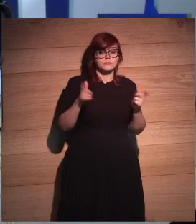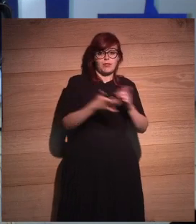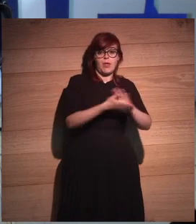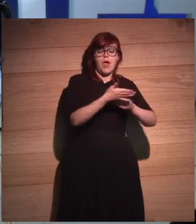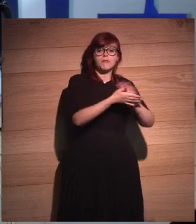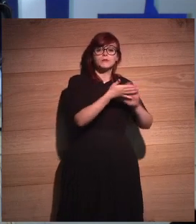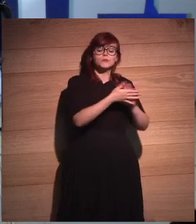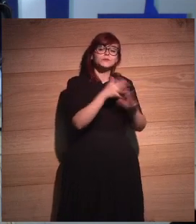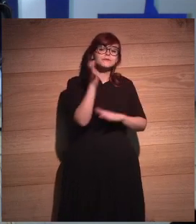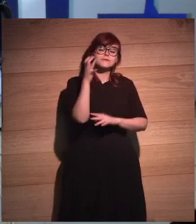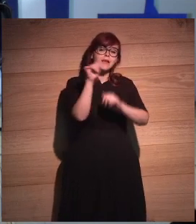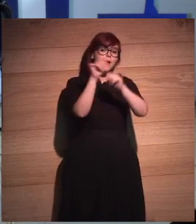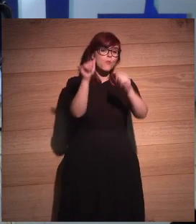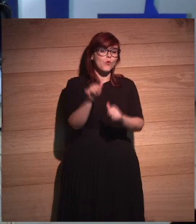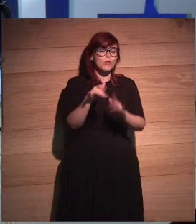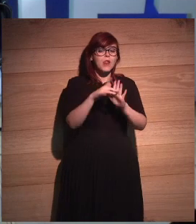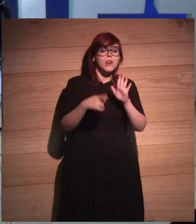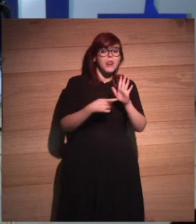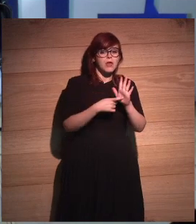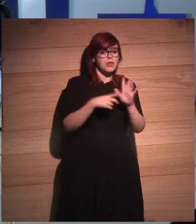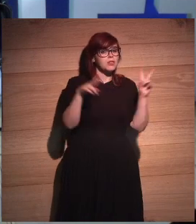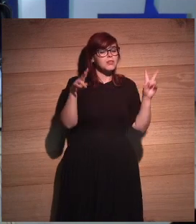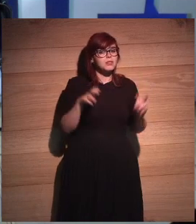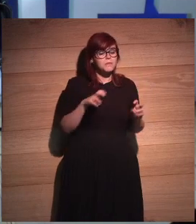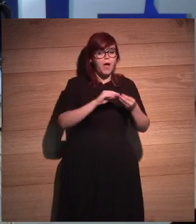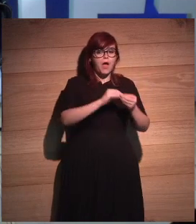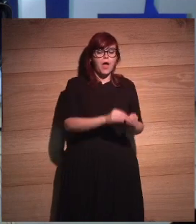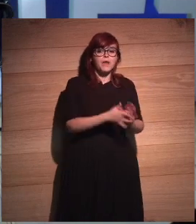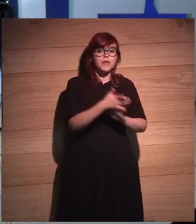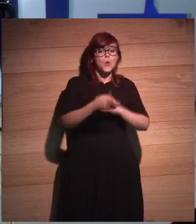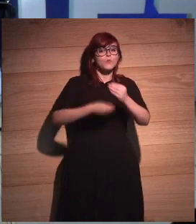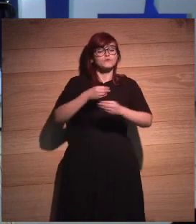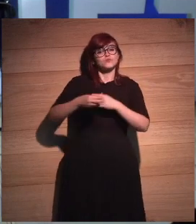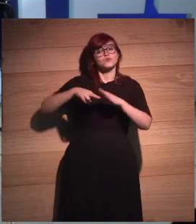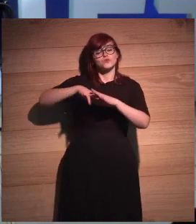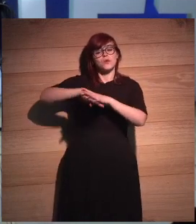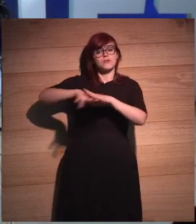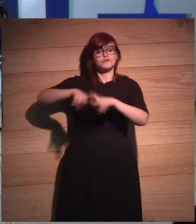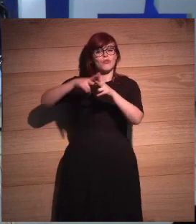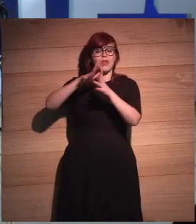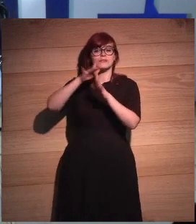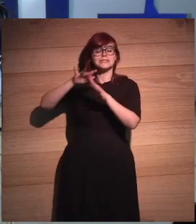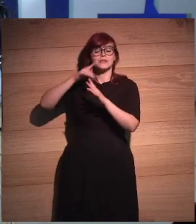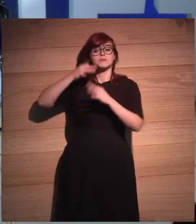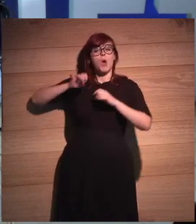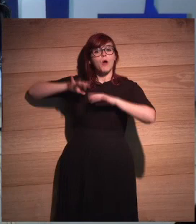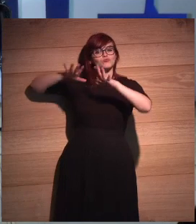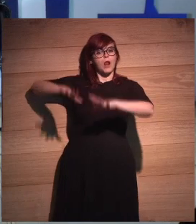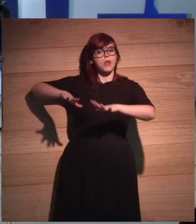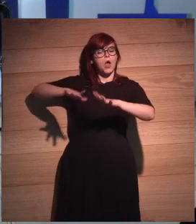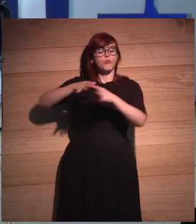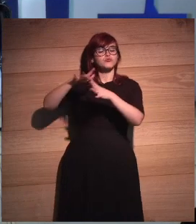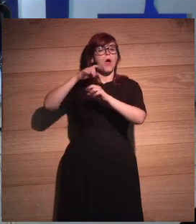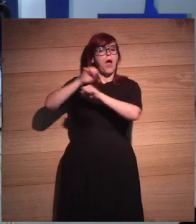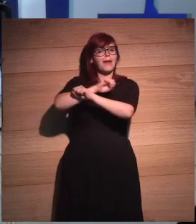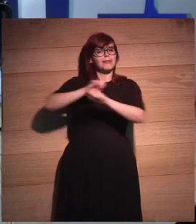de la legislación sobre la utilización de medios sociales en Australia, ¿no? Después de los atentados. Como, por